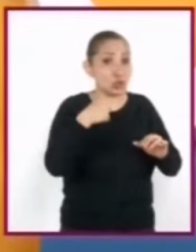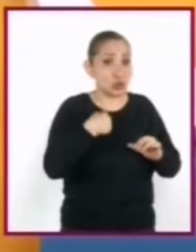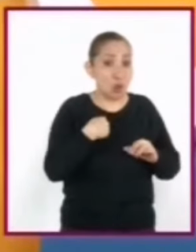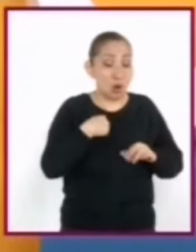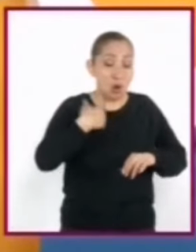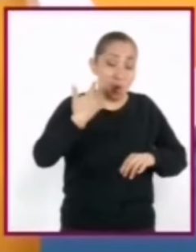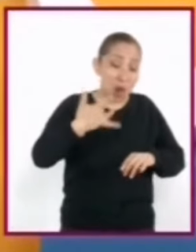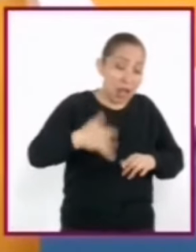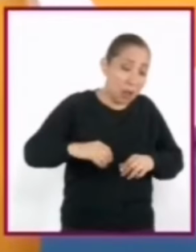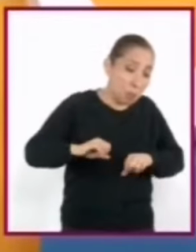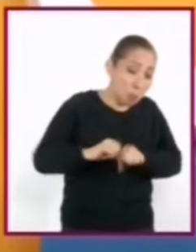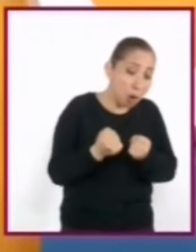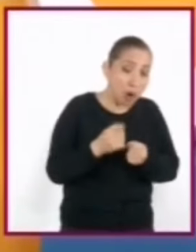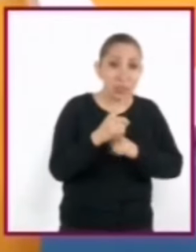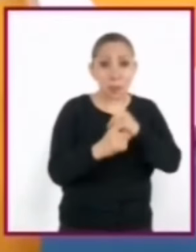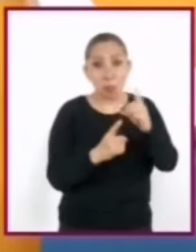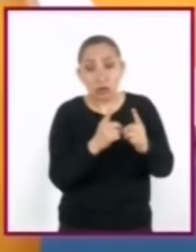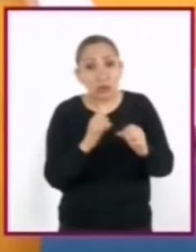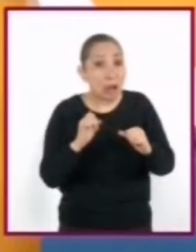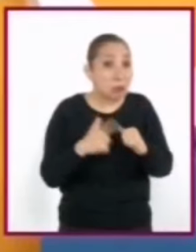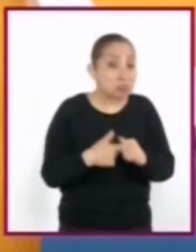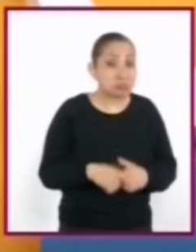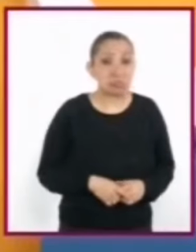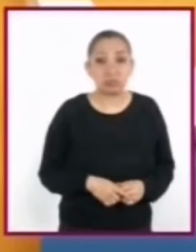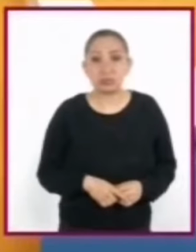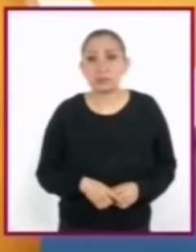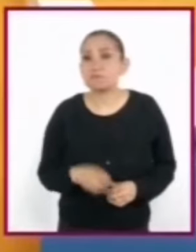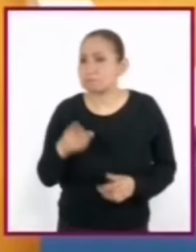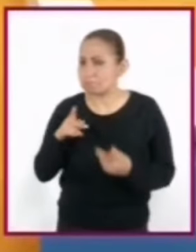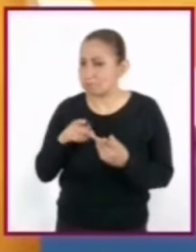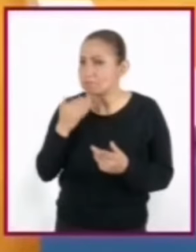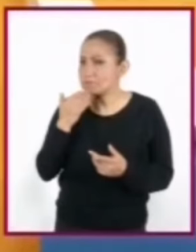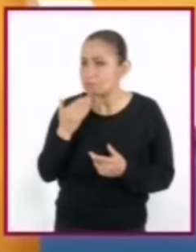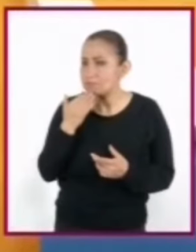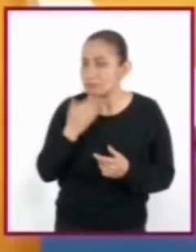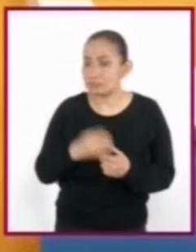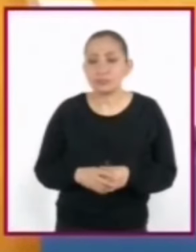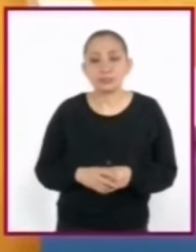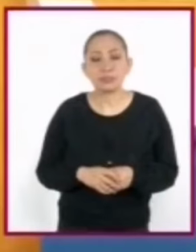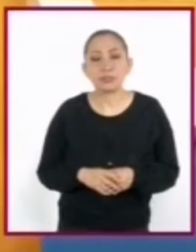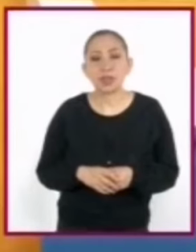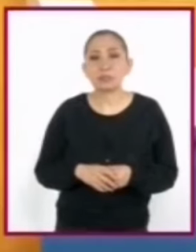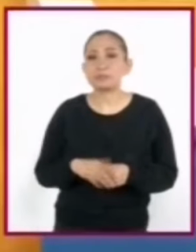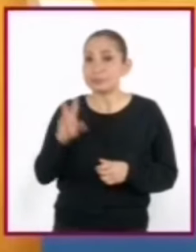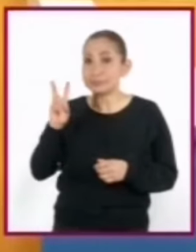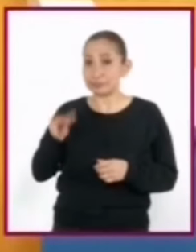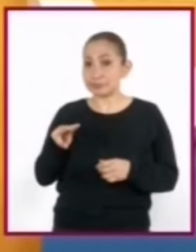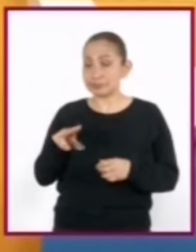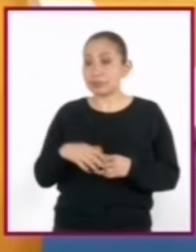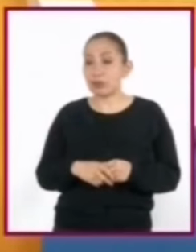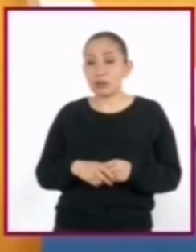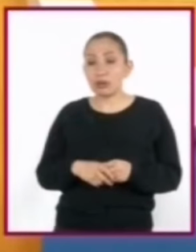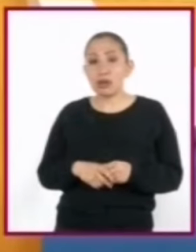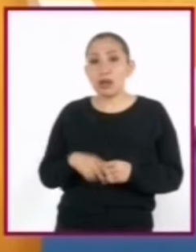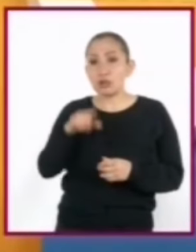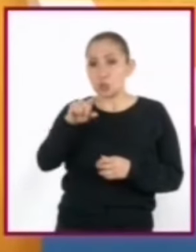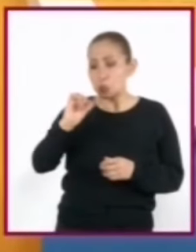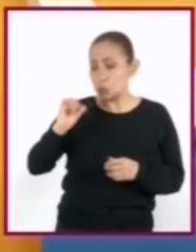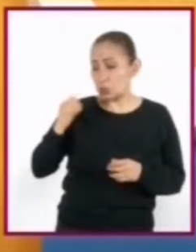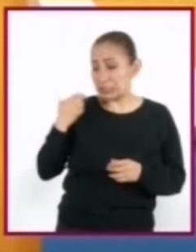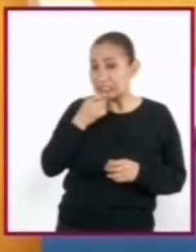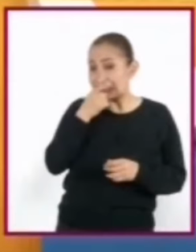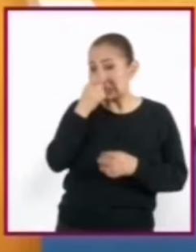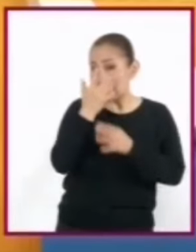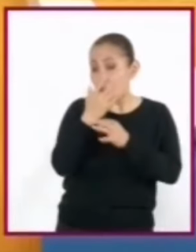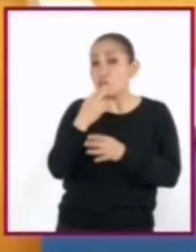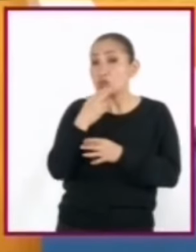llegado a lastimar practicando deporte. Perfecto. Sin duda alguna, acabas de